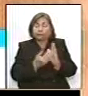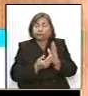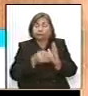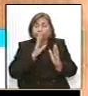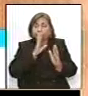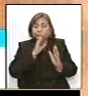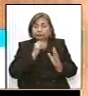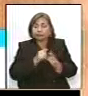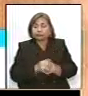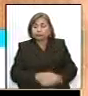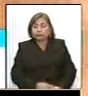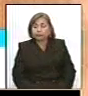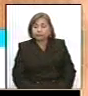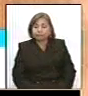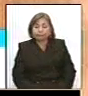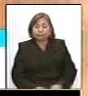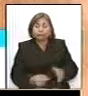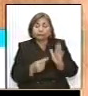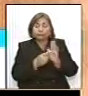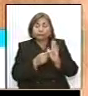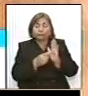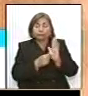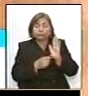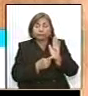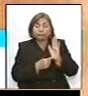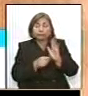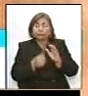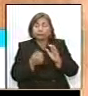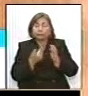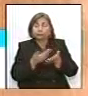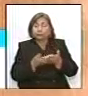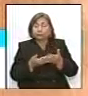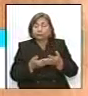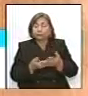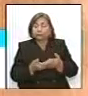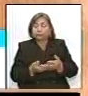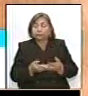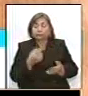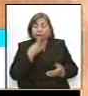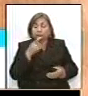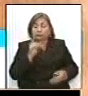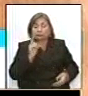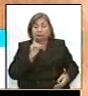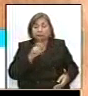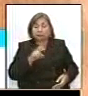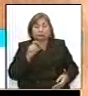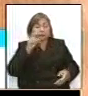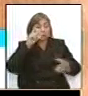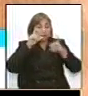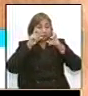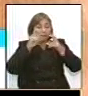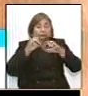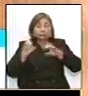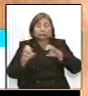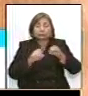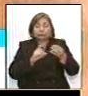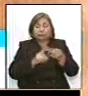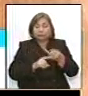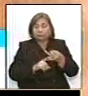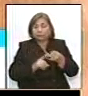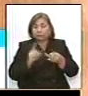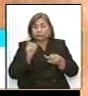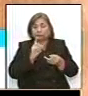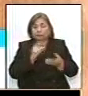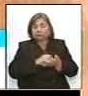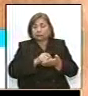verbalmente, ha señalado, entre otras cuestiones, que no es necesario juntar fotografías de las actividades, que él no ha